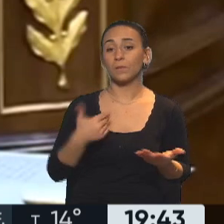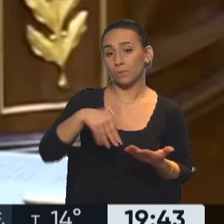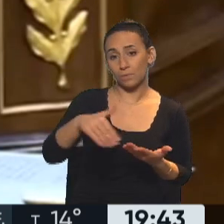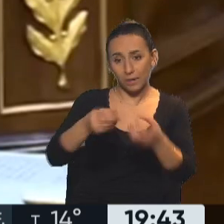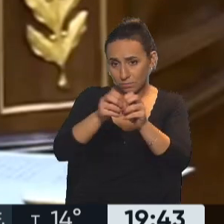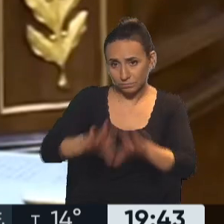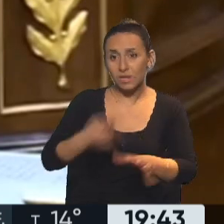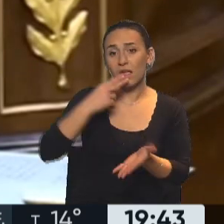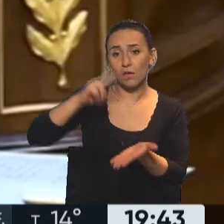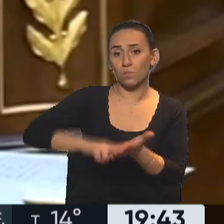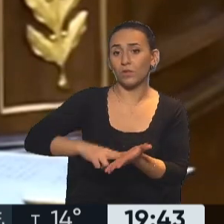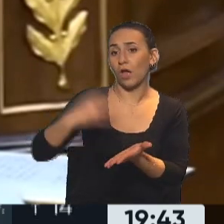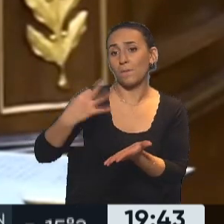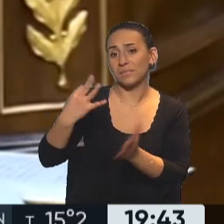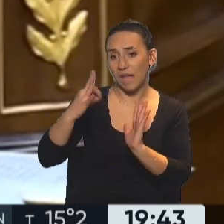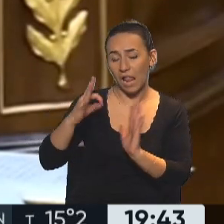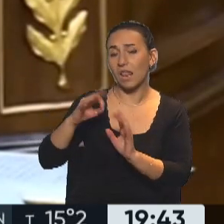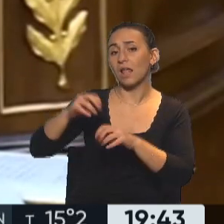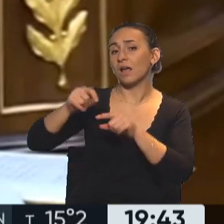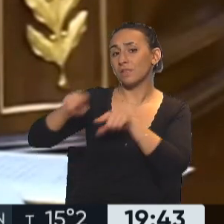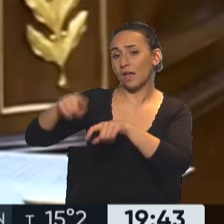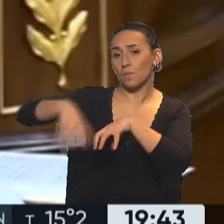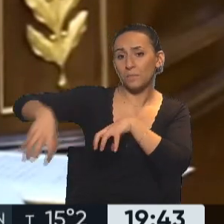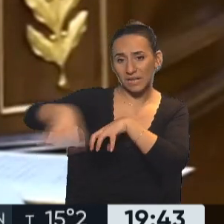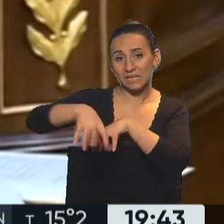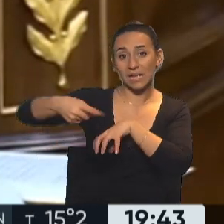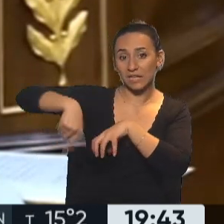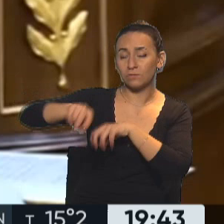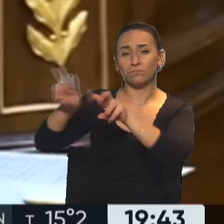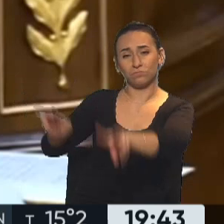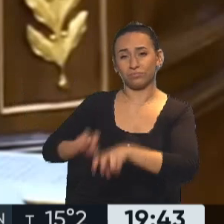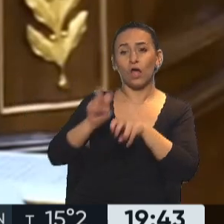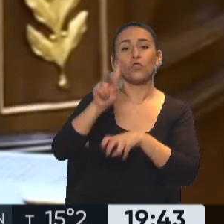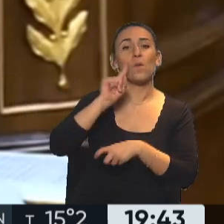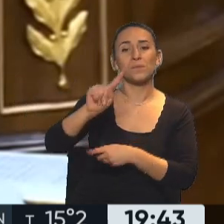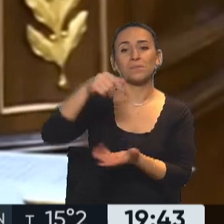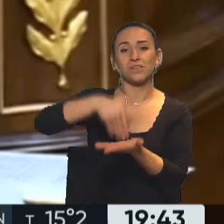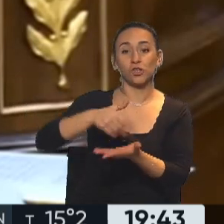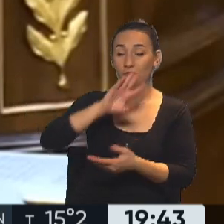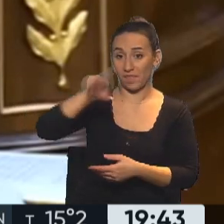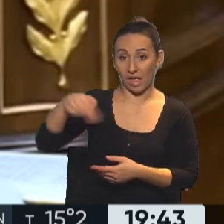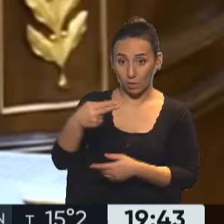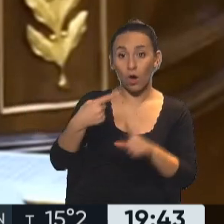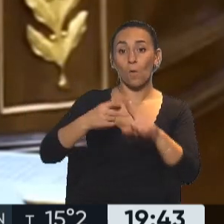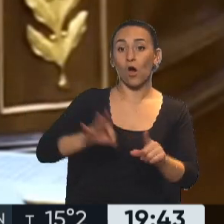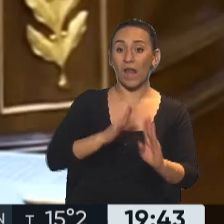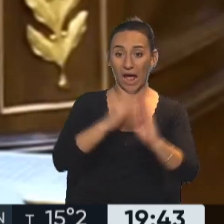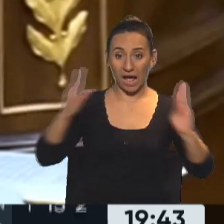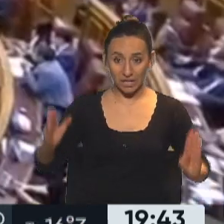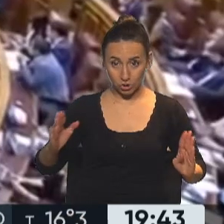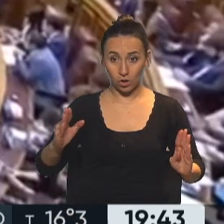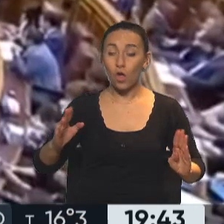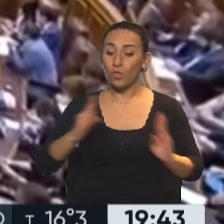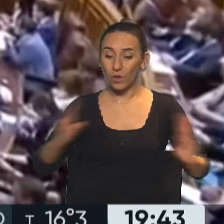los beneficios extraordinarios de las grandes empresas energéticas que recaudará 2.000 millones de euros al año durante los próximos 2